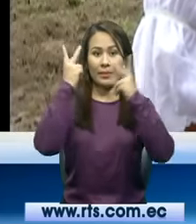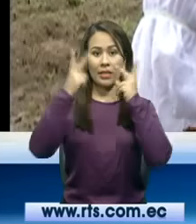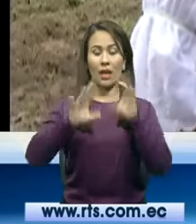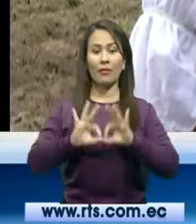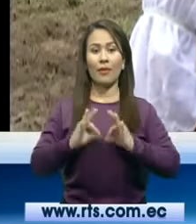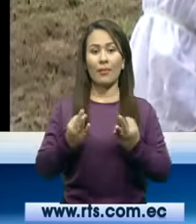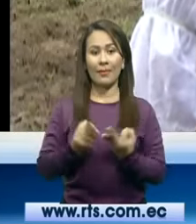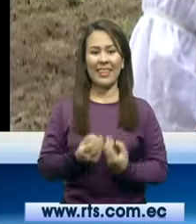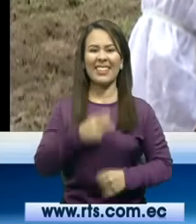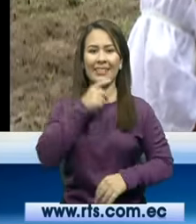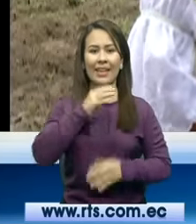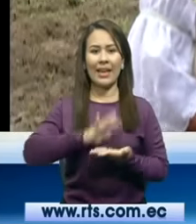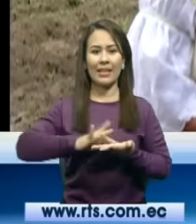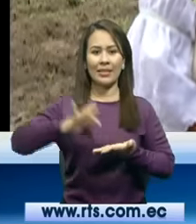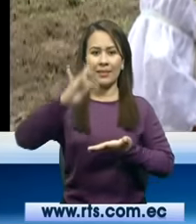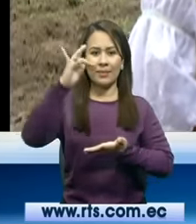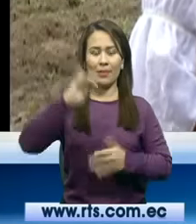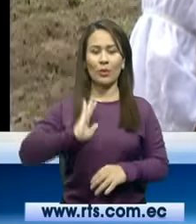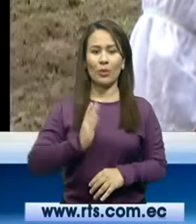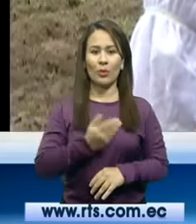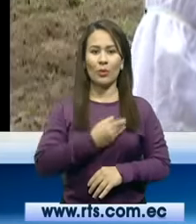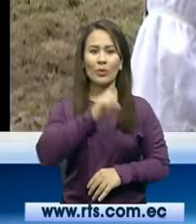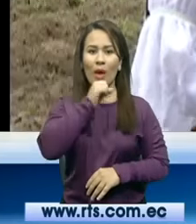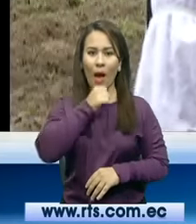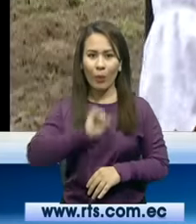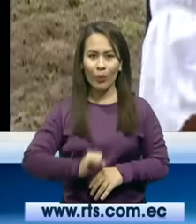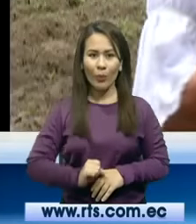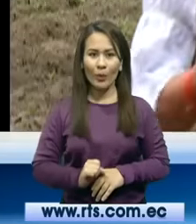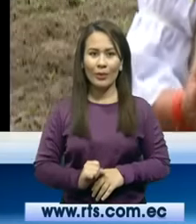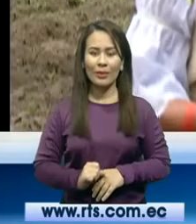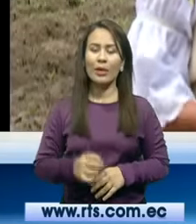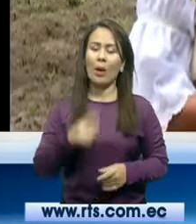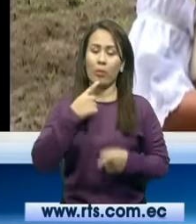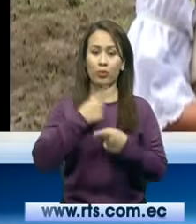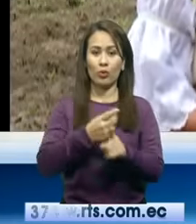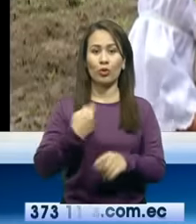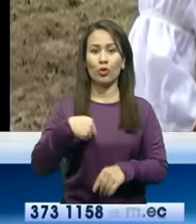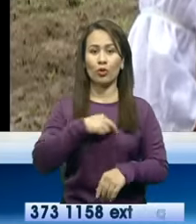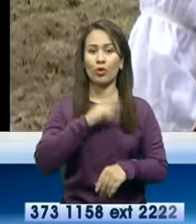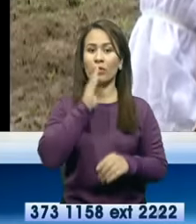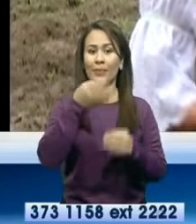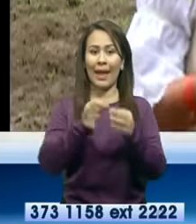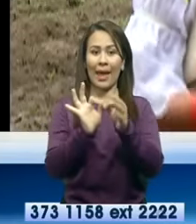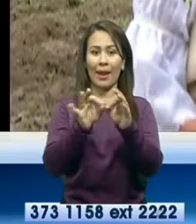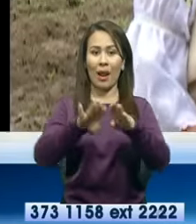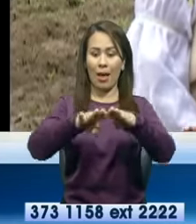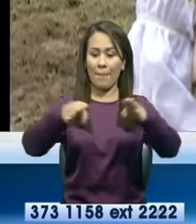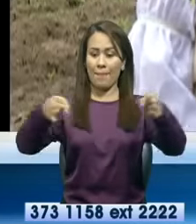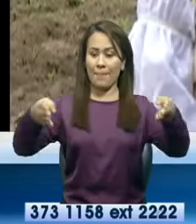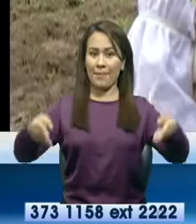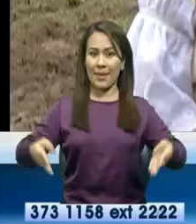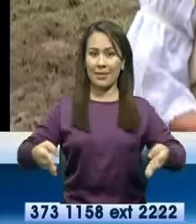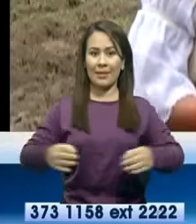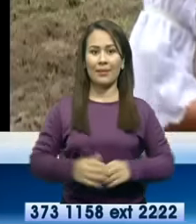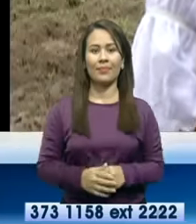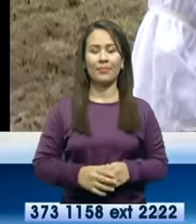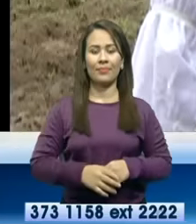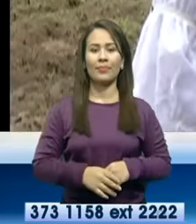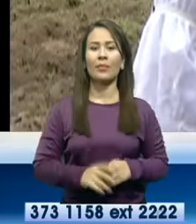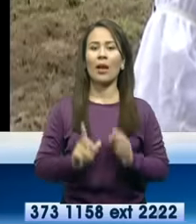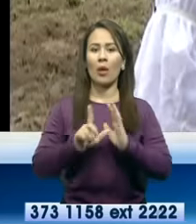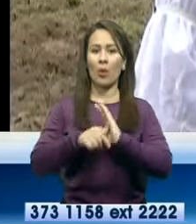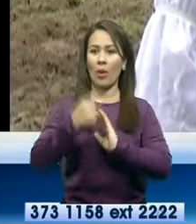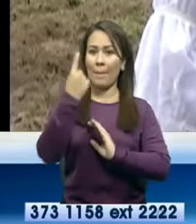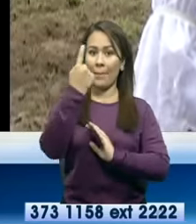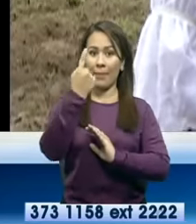el espíritu de nuestros abuelos. Entonces, siempre tiene que haber una mesa. Y a eso, y el primero ya visita